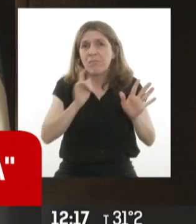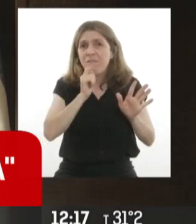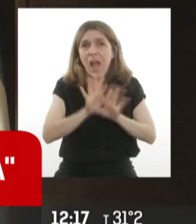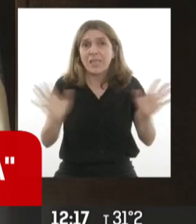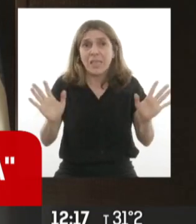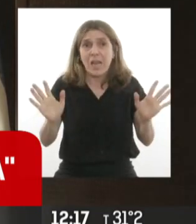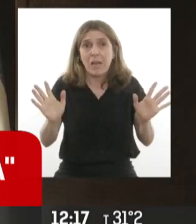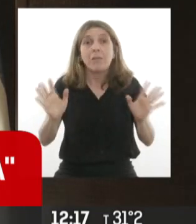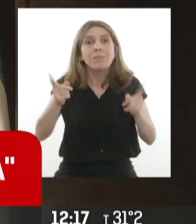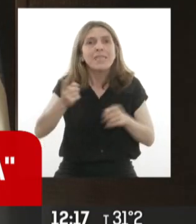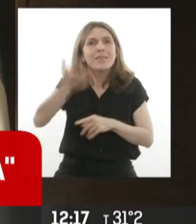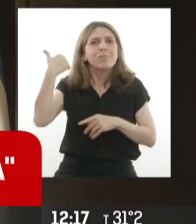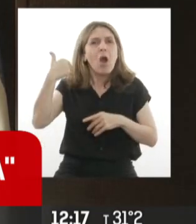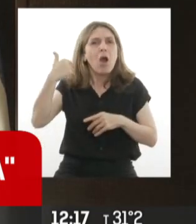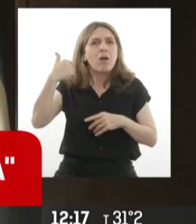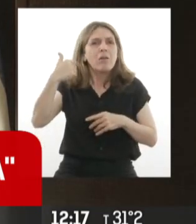Einstein dijo,